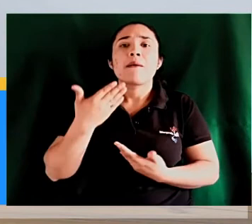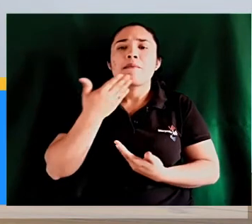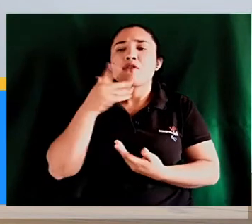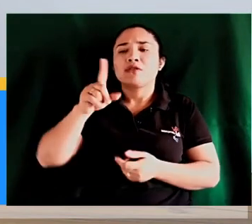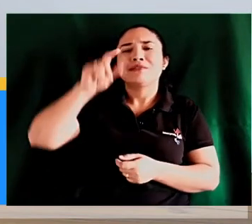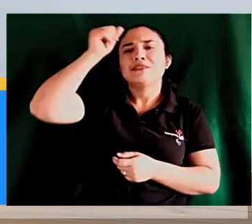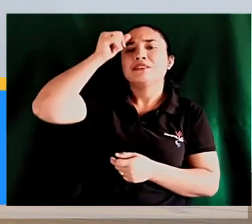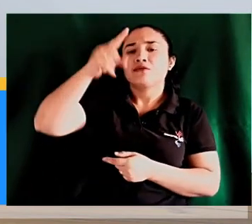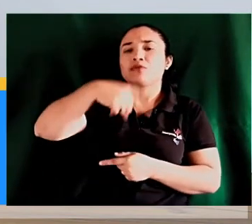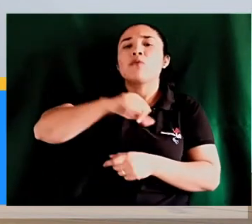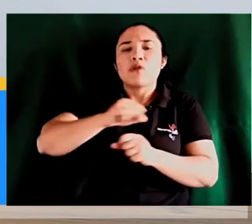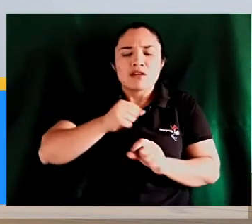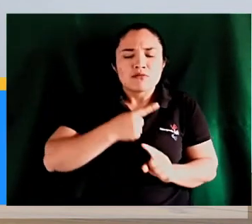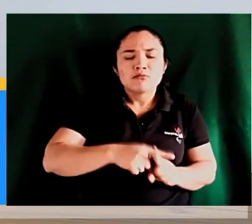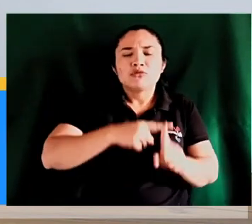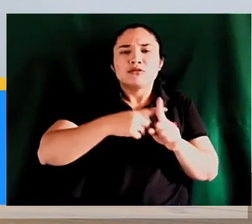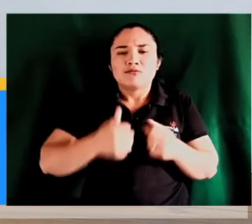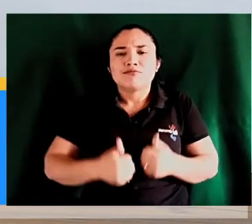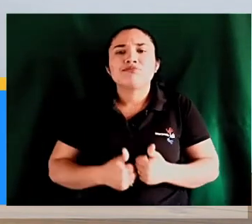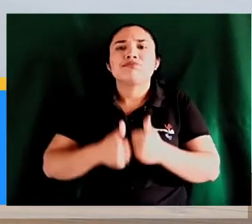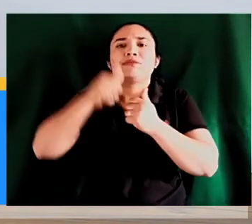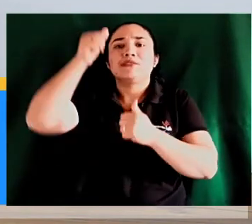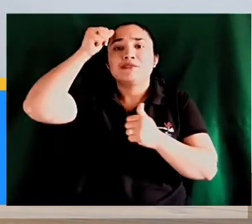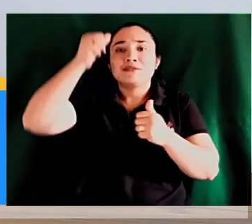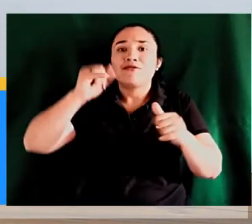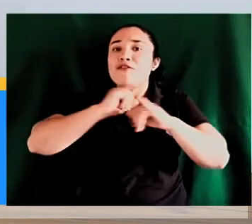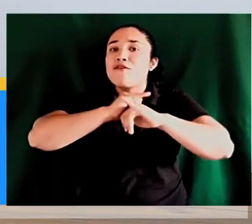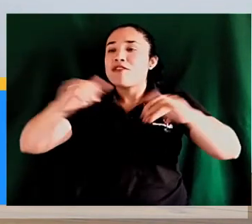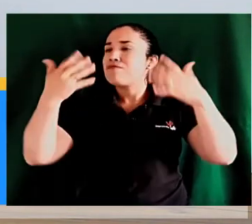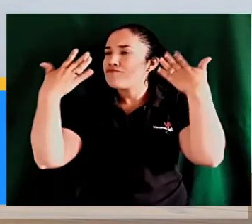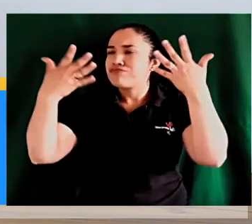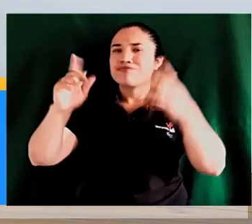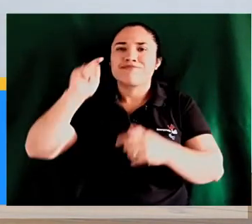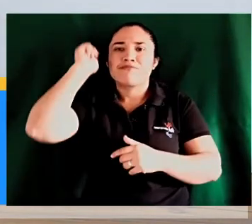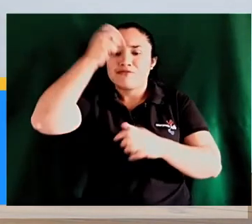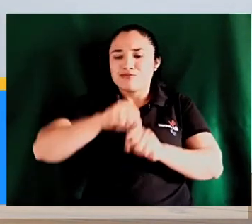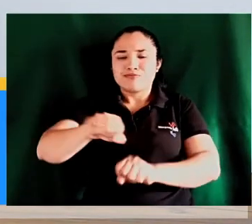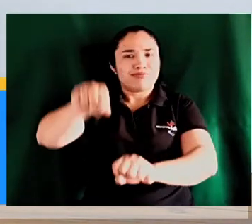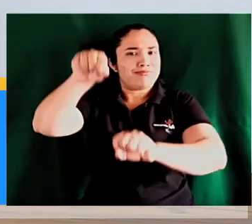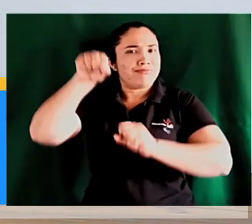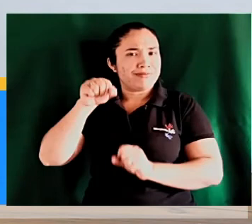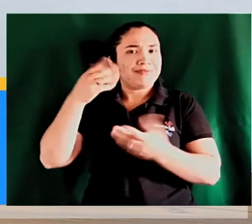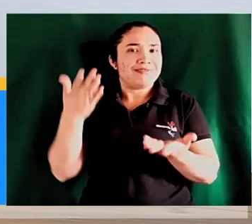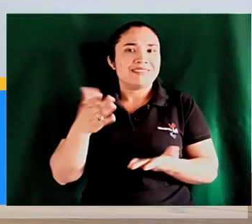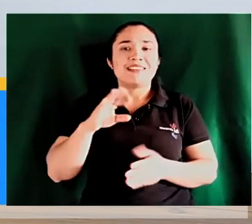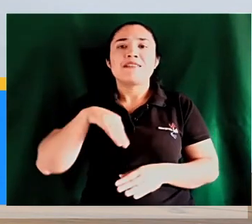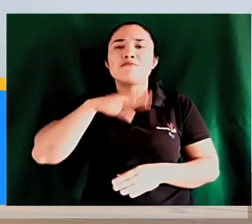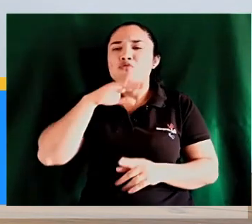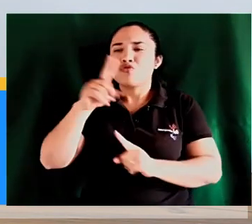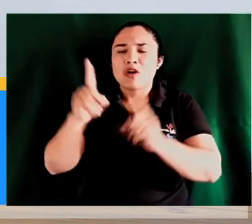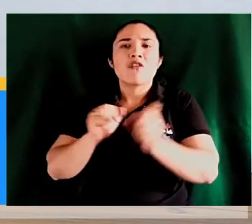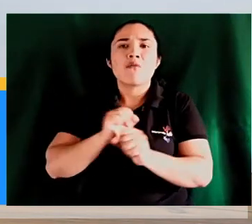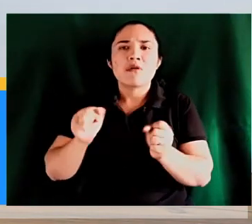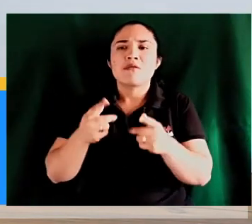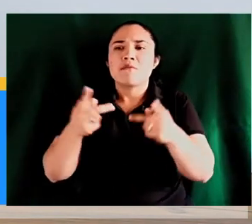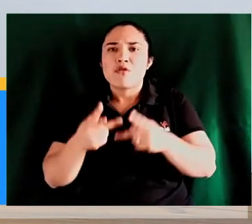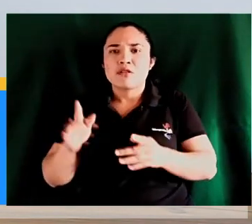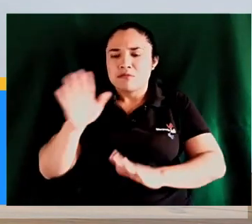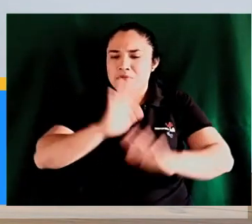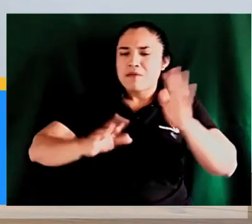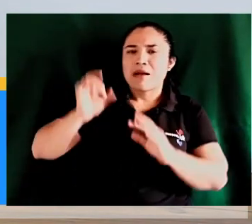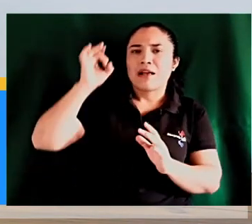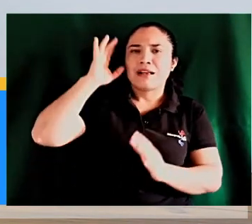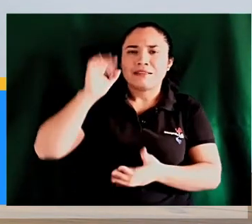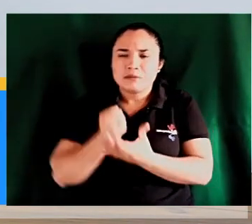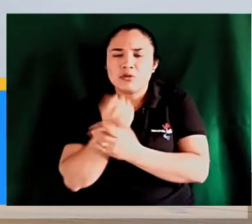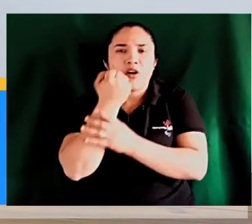difícil que hemos vivido poder festejar el término de un año en donde muchos han podido desarrollar es el